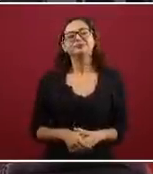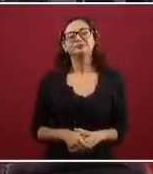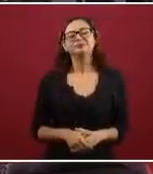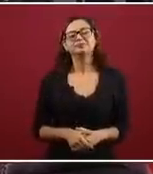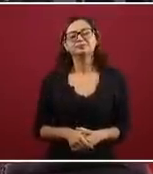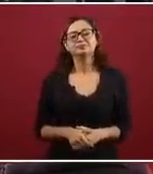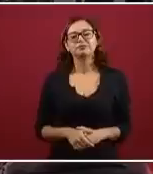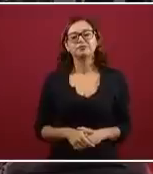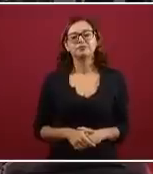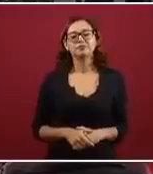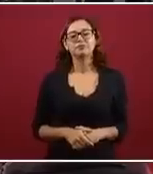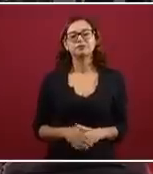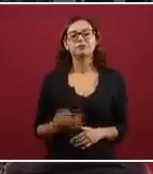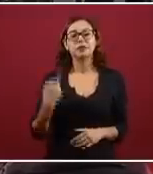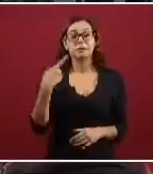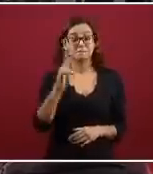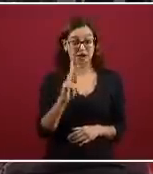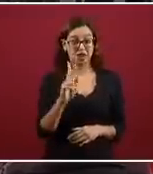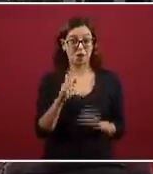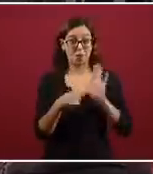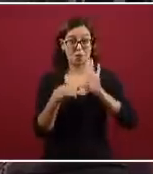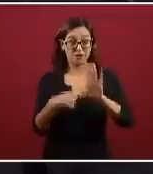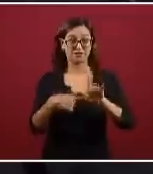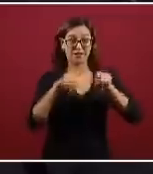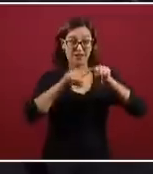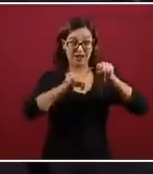Pero lo que demuestra la gráfica,